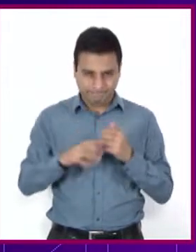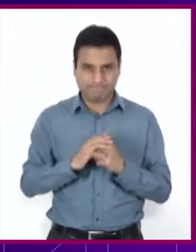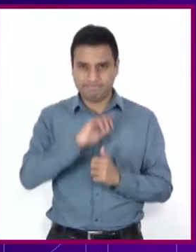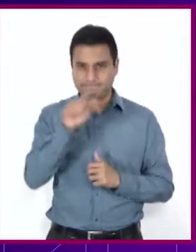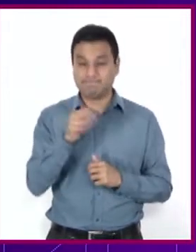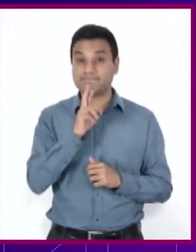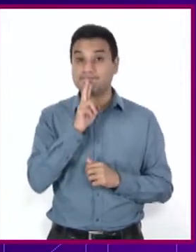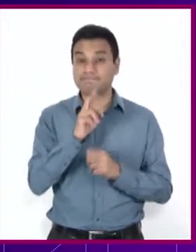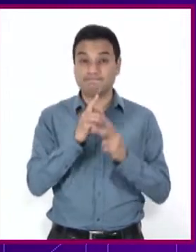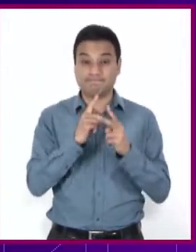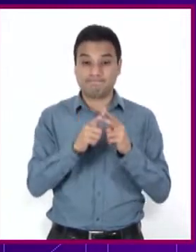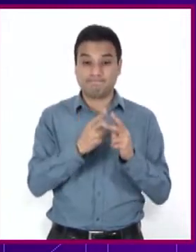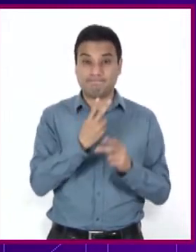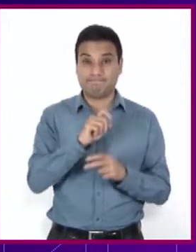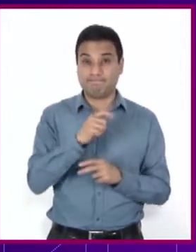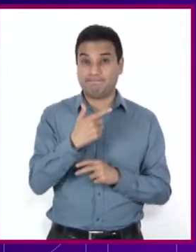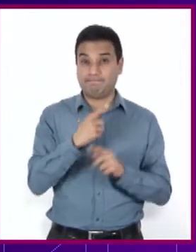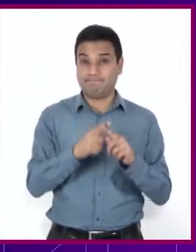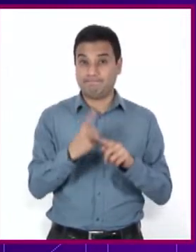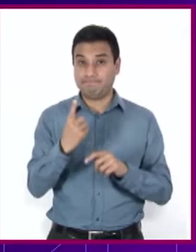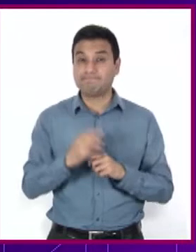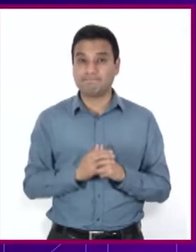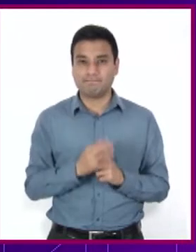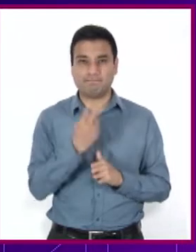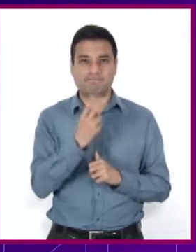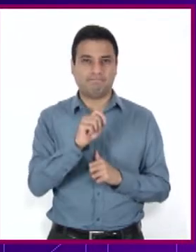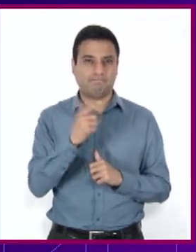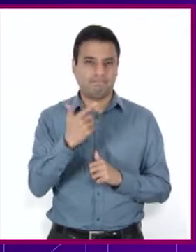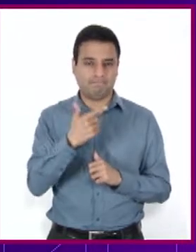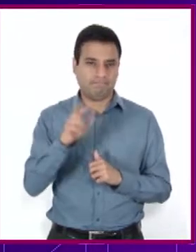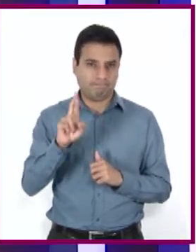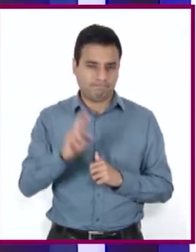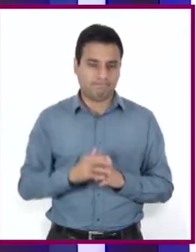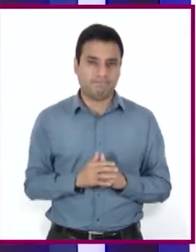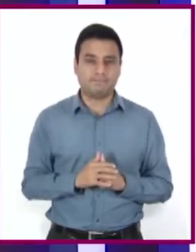de 2.7 por 1, obteniendo 2.7 gramos.